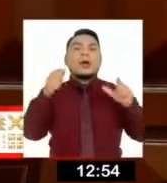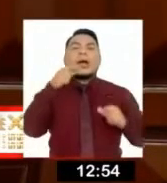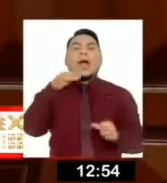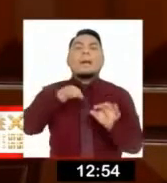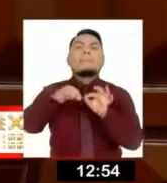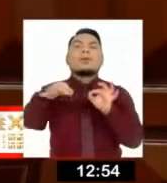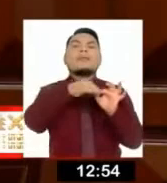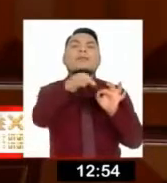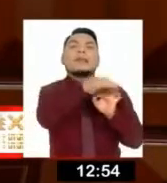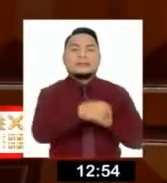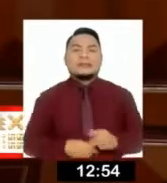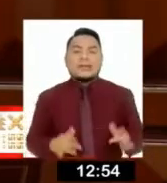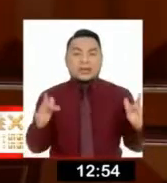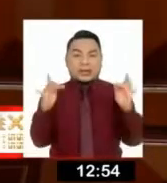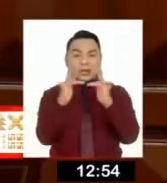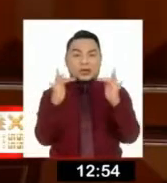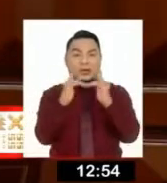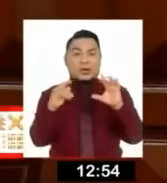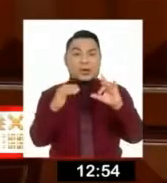redes virtuales.